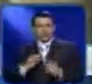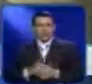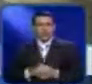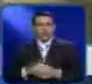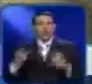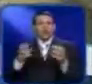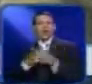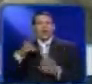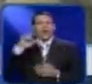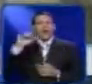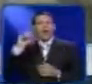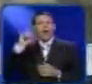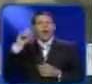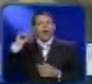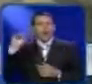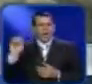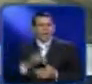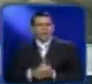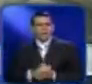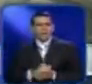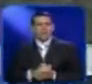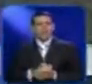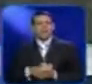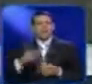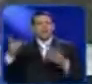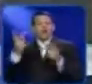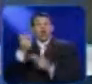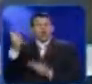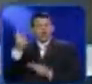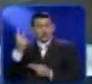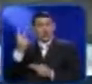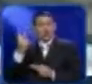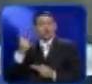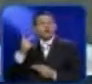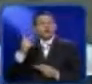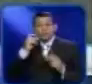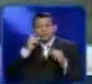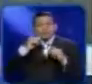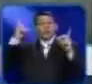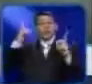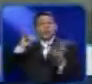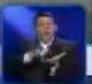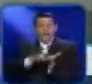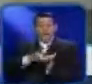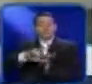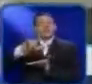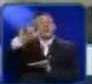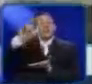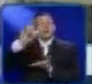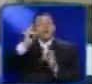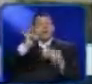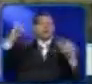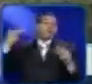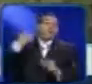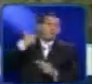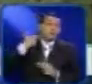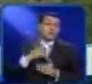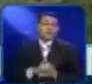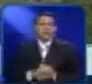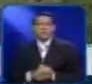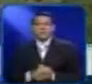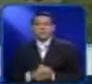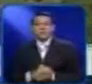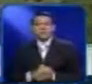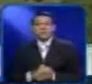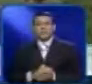ellos Rakim y Ken White. Este dúo fue víctima de una emboscada a su salida del Aeropuerto Internacional de Maiquetía. La primera